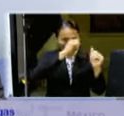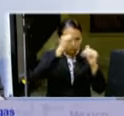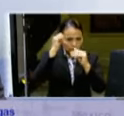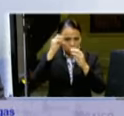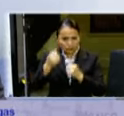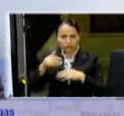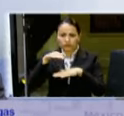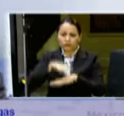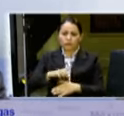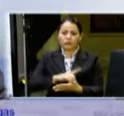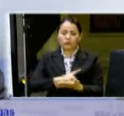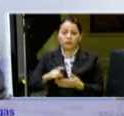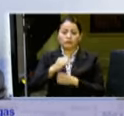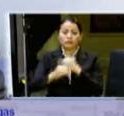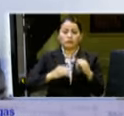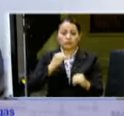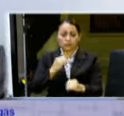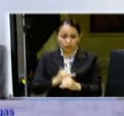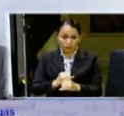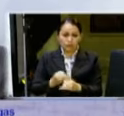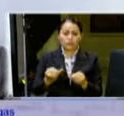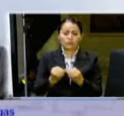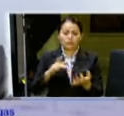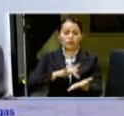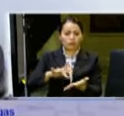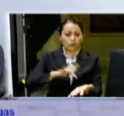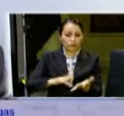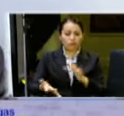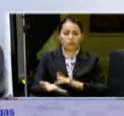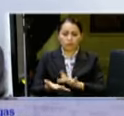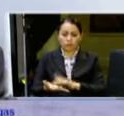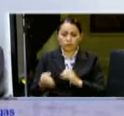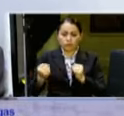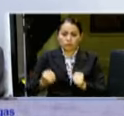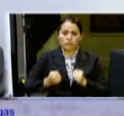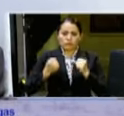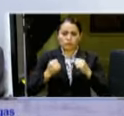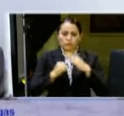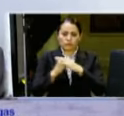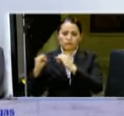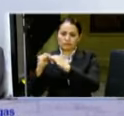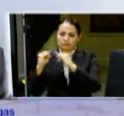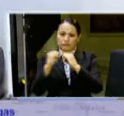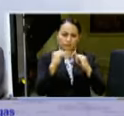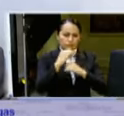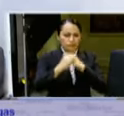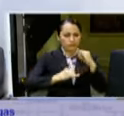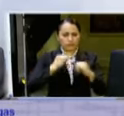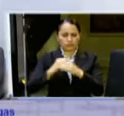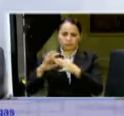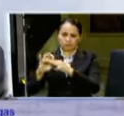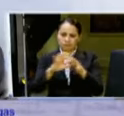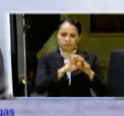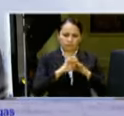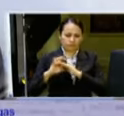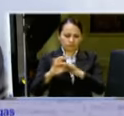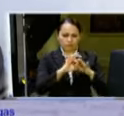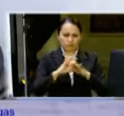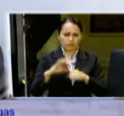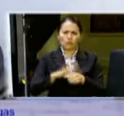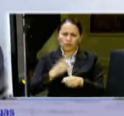del derecho internacional, la cooperación global para el desarrollo y el fortalecimiento de los organismos internacionales. ¿Por qué? Porque esta cooperación